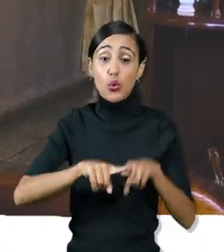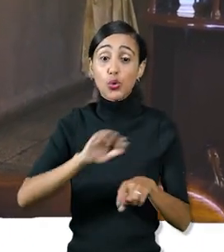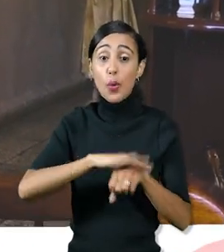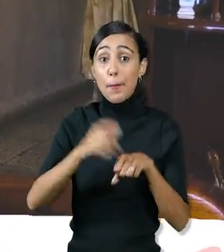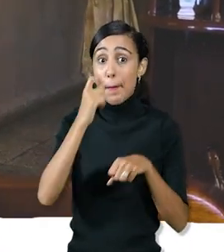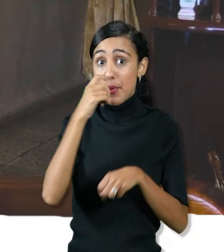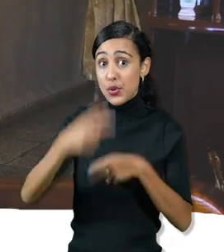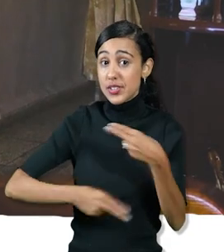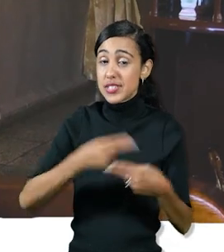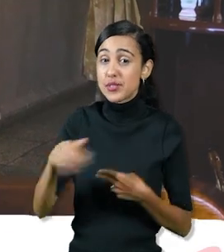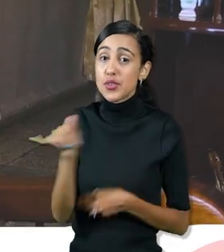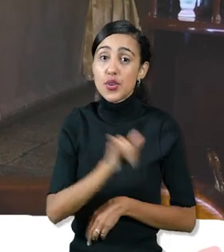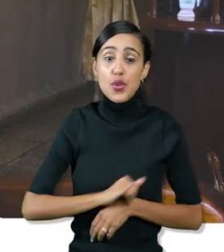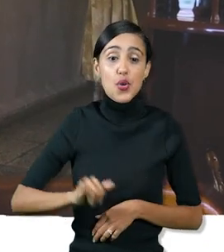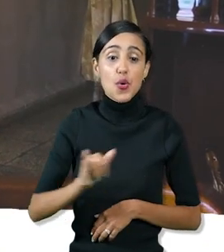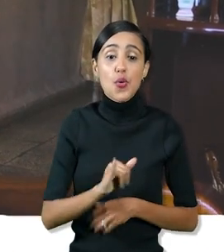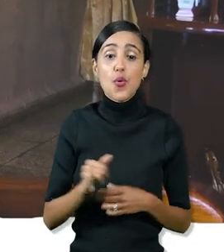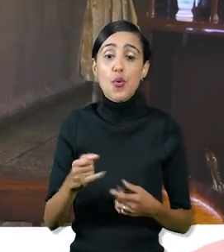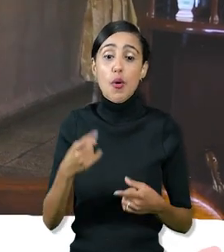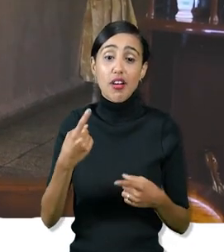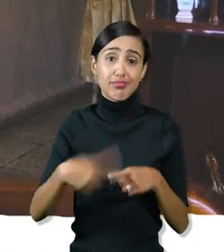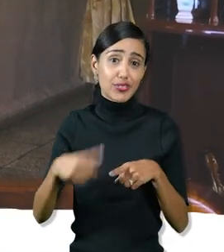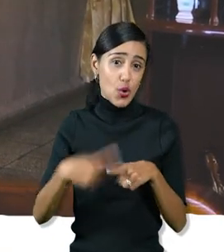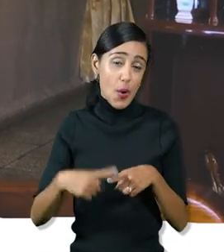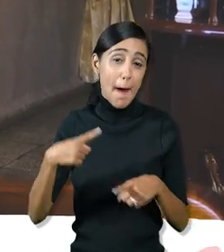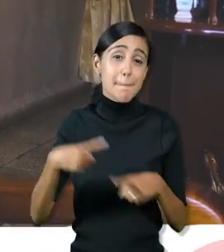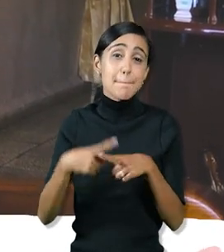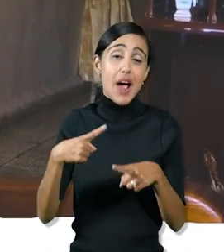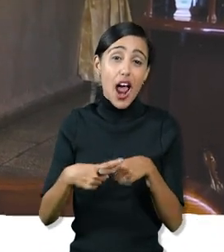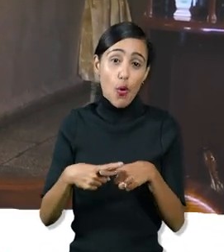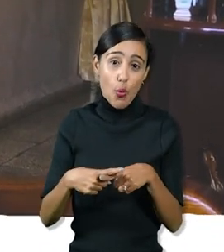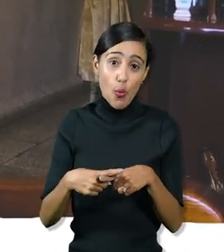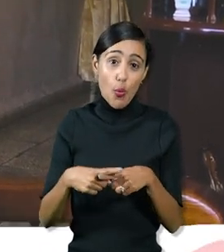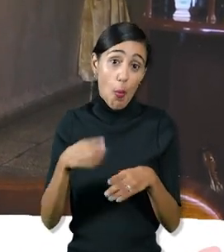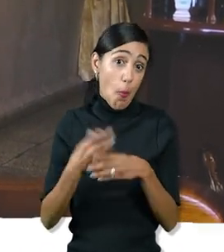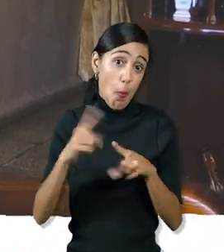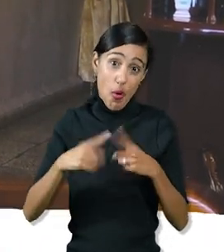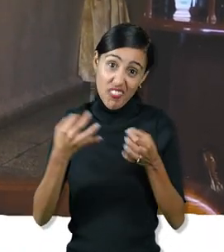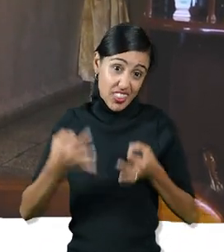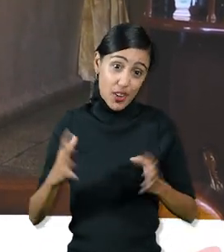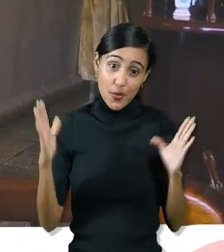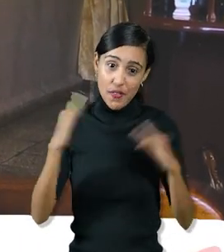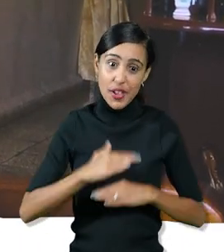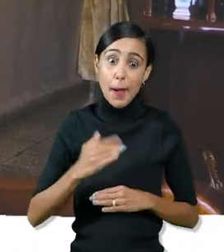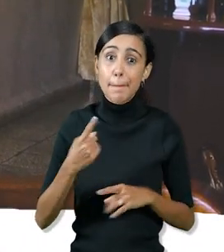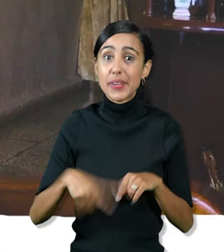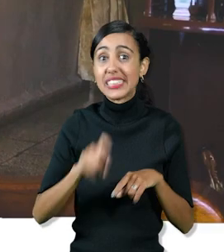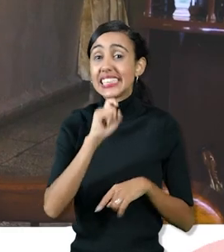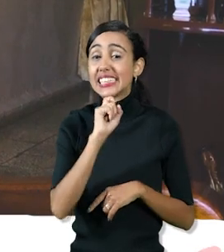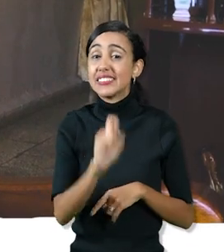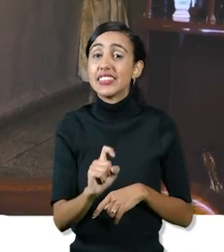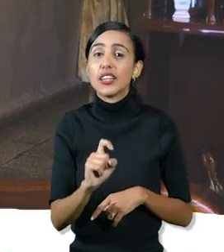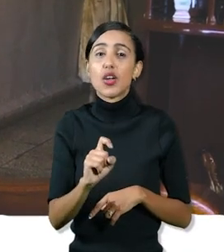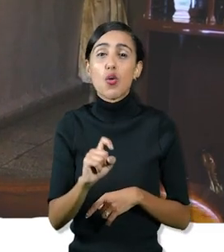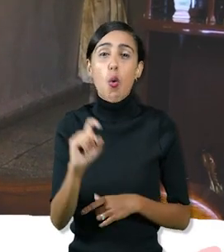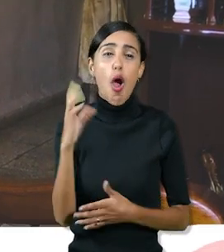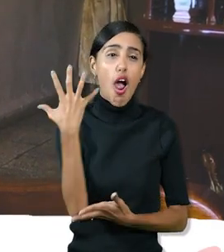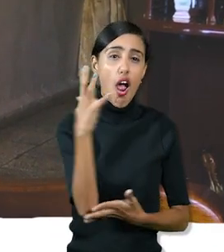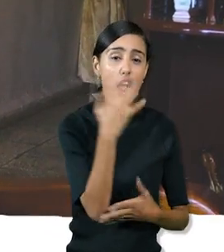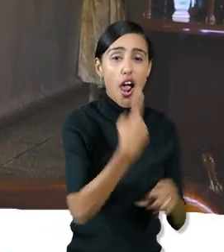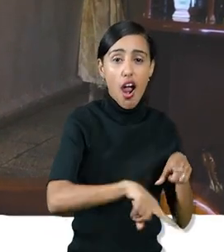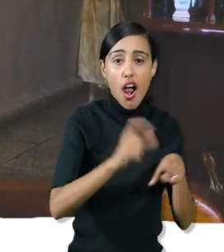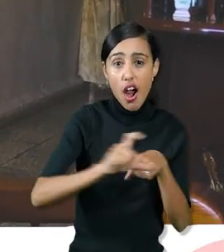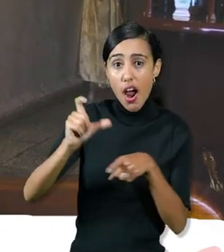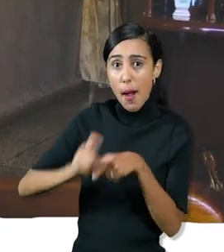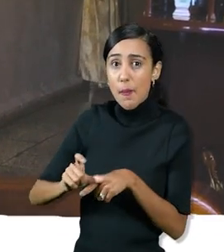que hacer un caballo de palo porque no encontramos uno de verdad. Y entonces las escenas más difíciles que fueron en monte, fueron difíciles